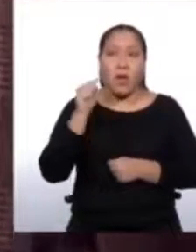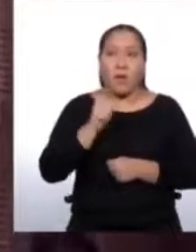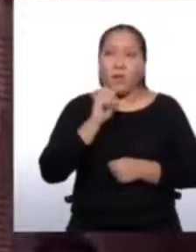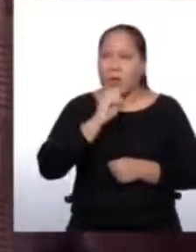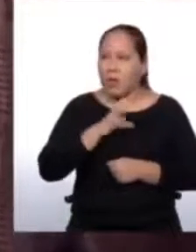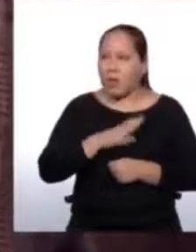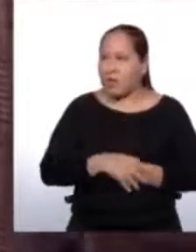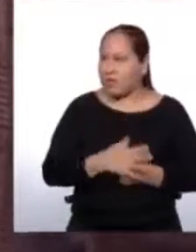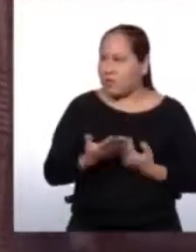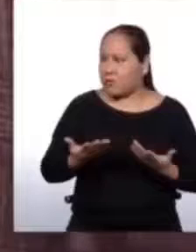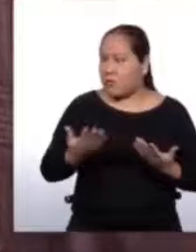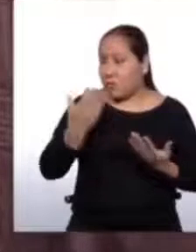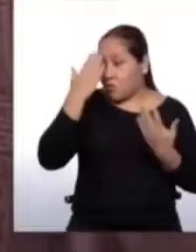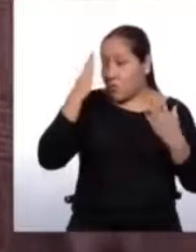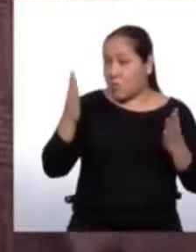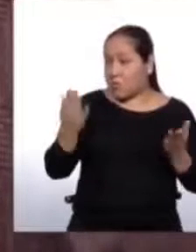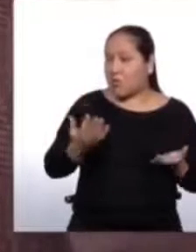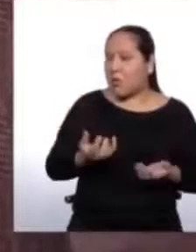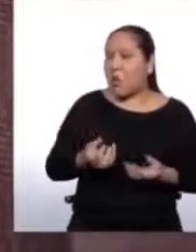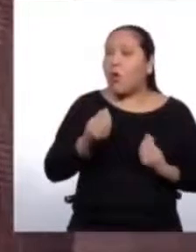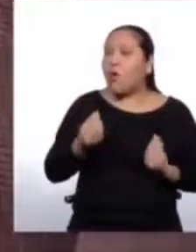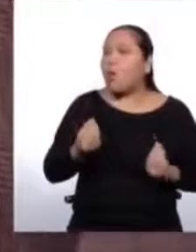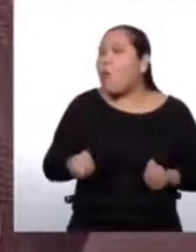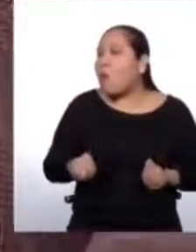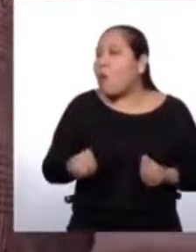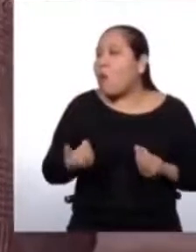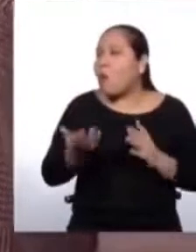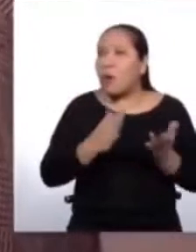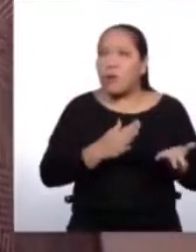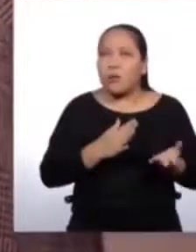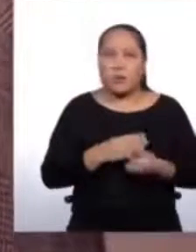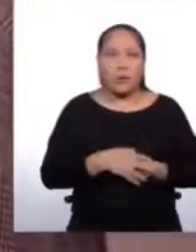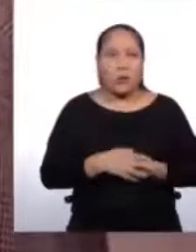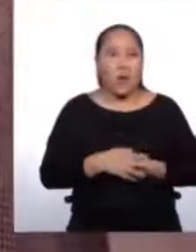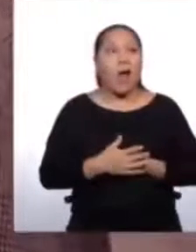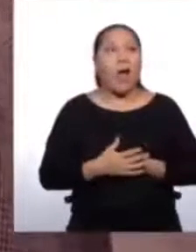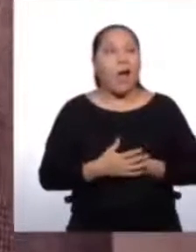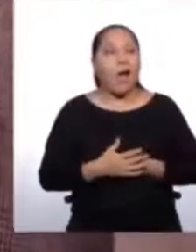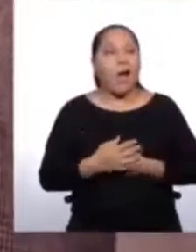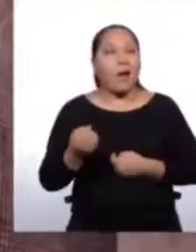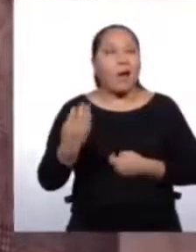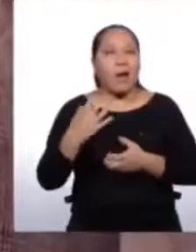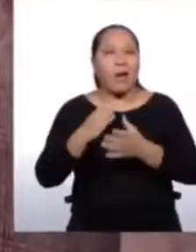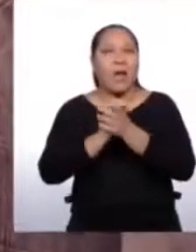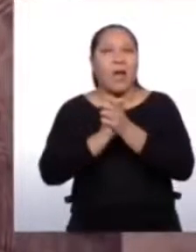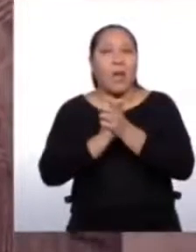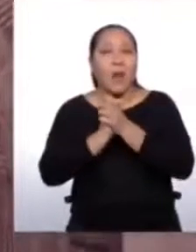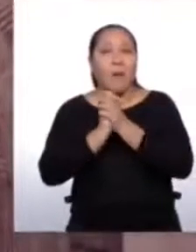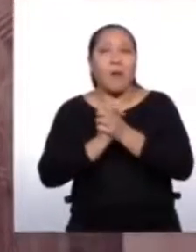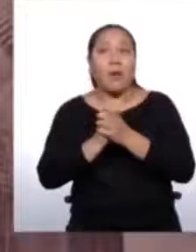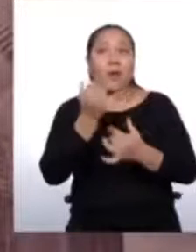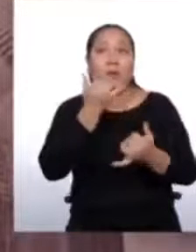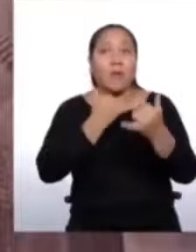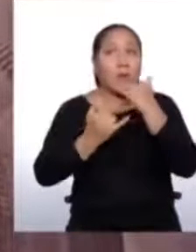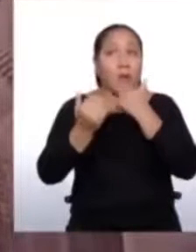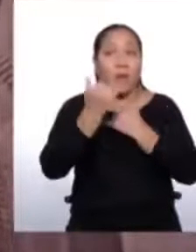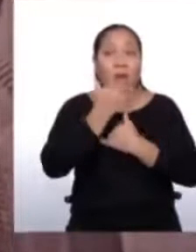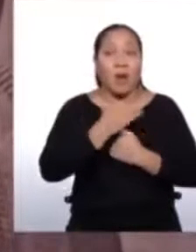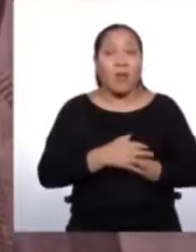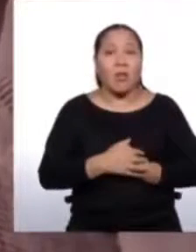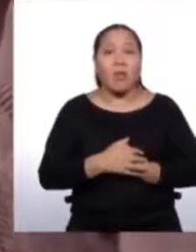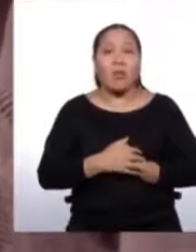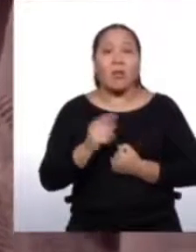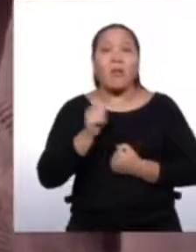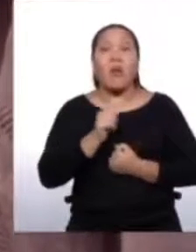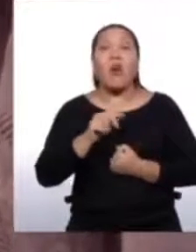oye, pero no sabemos que ha muerto, ¿no? Entonces me di cuenta que mi amigo se había equivocado, el que había muerto era José Jiménez